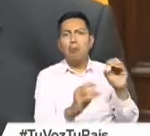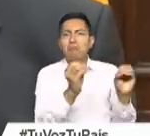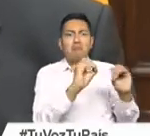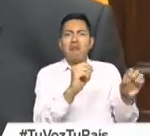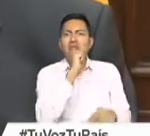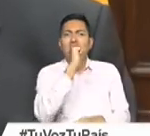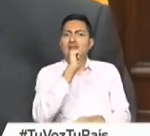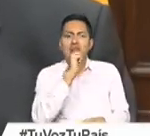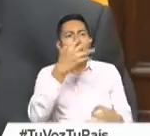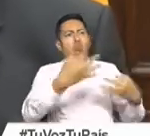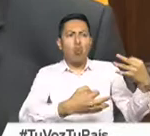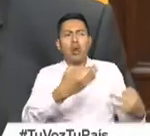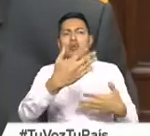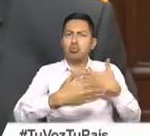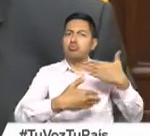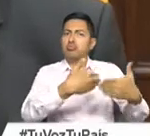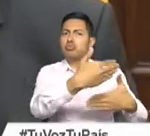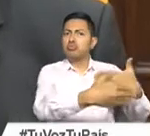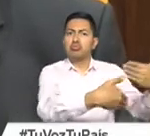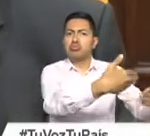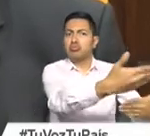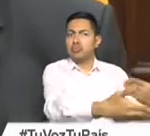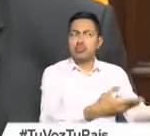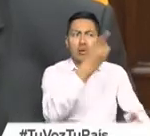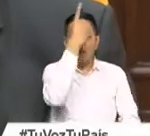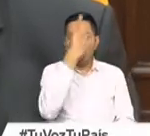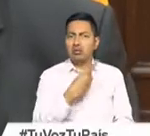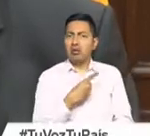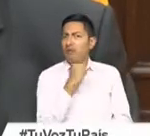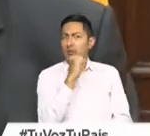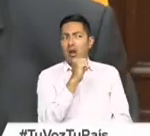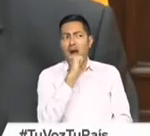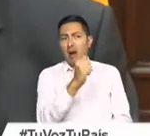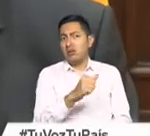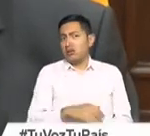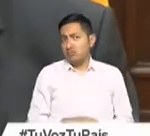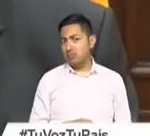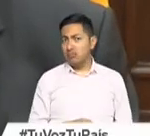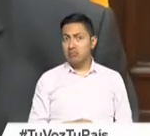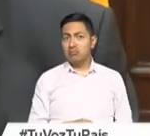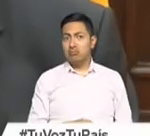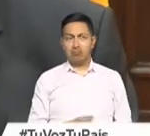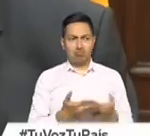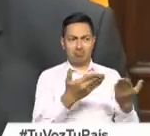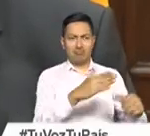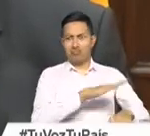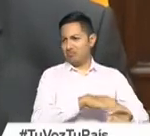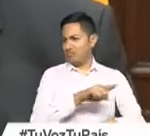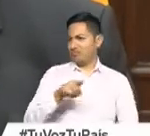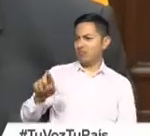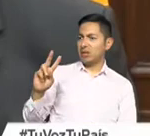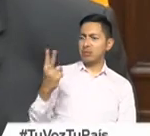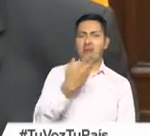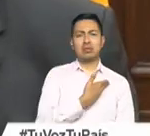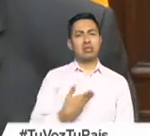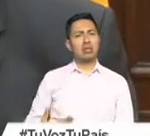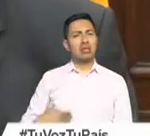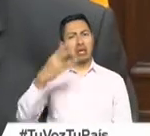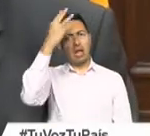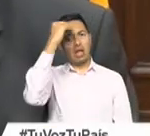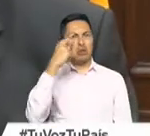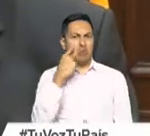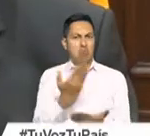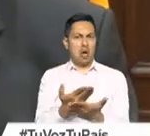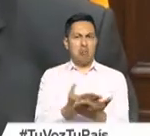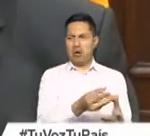todavía están en un proceso. Eso implica que no hay sentencia en firme, no hay sentencia ejecutoriada, sin embargo, se ha